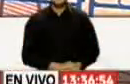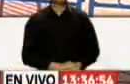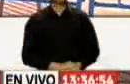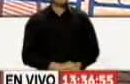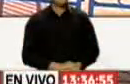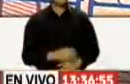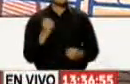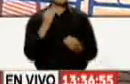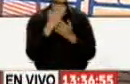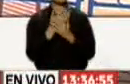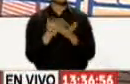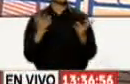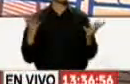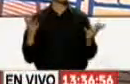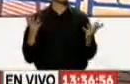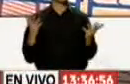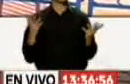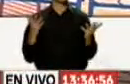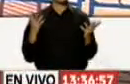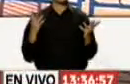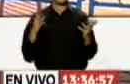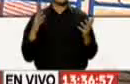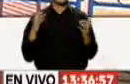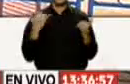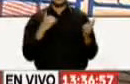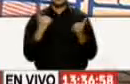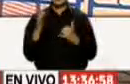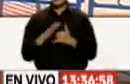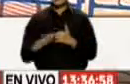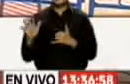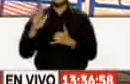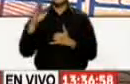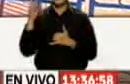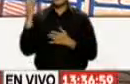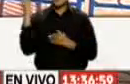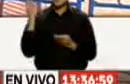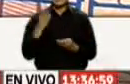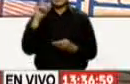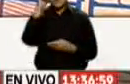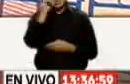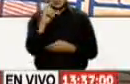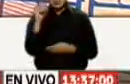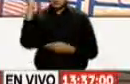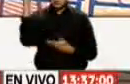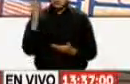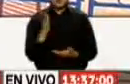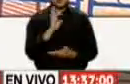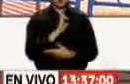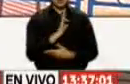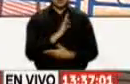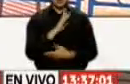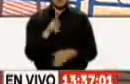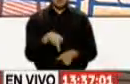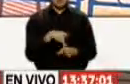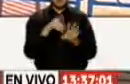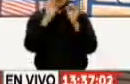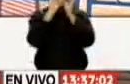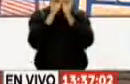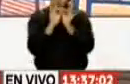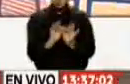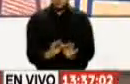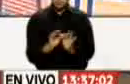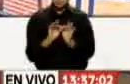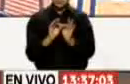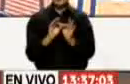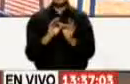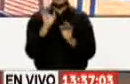Para contarles adicionalmente que estos juegos han sido traídos netamente de Italia y también los técnicos que los ensamblaron, que los armaron